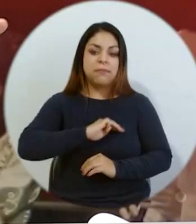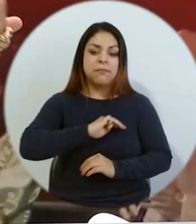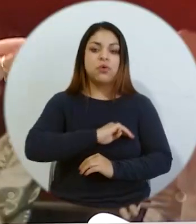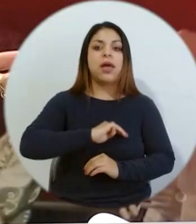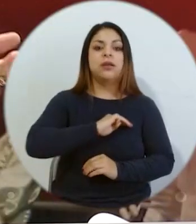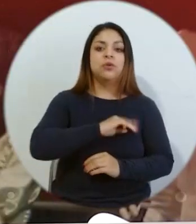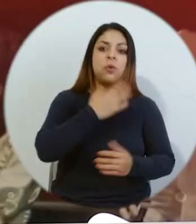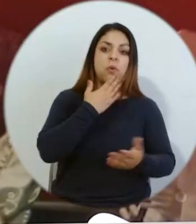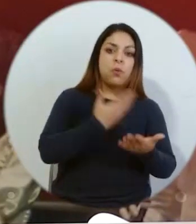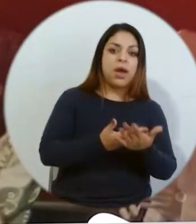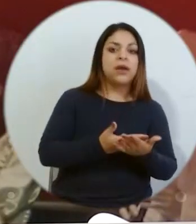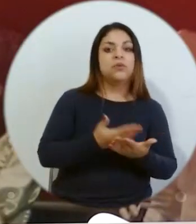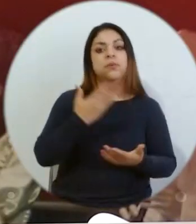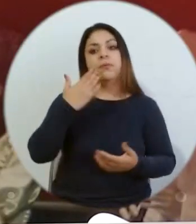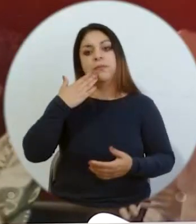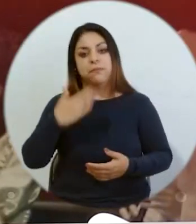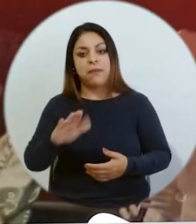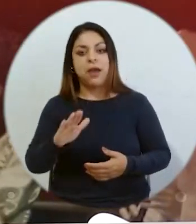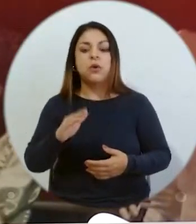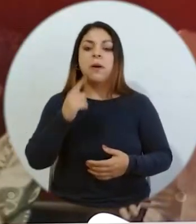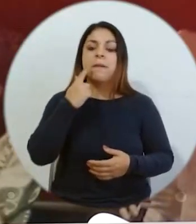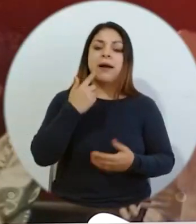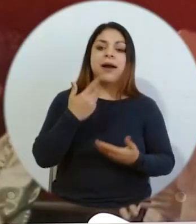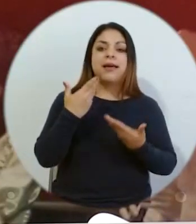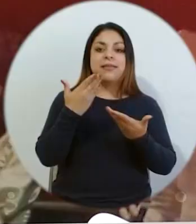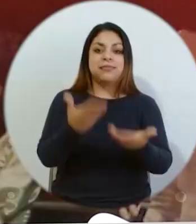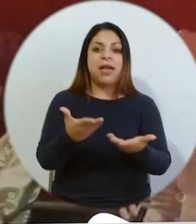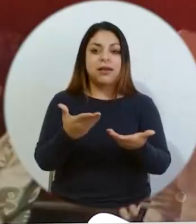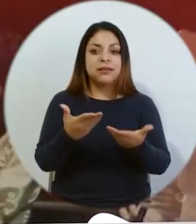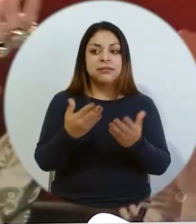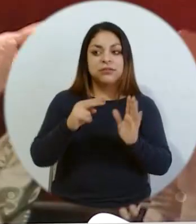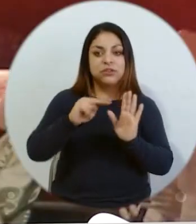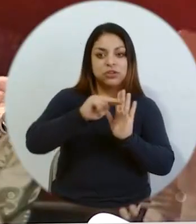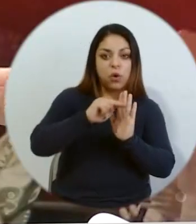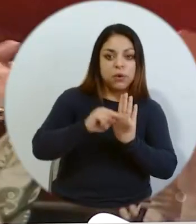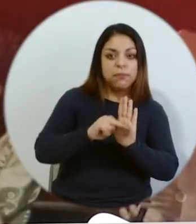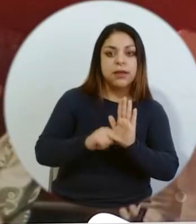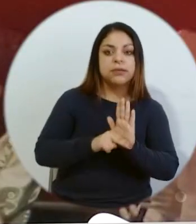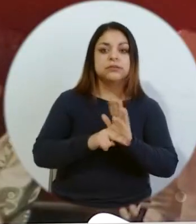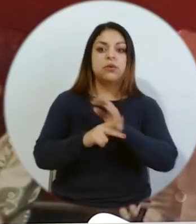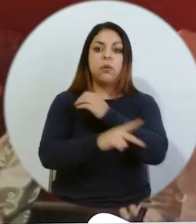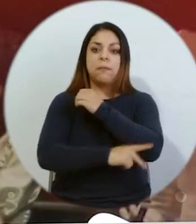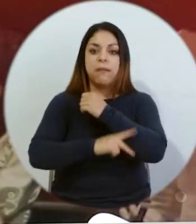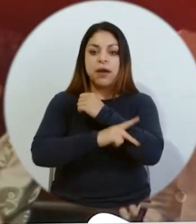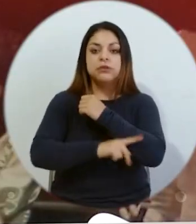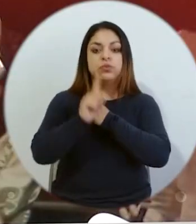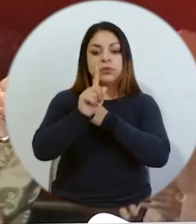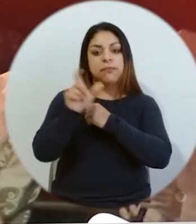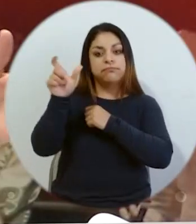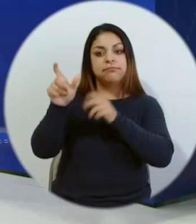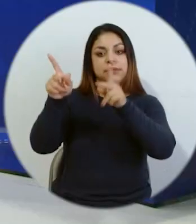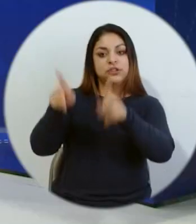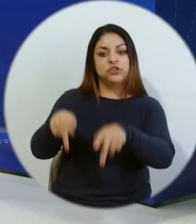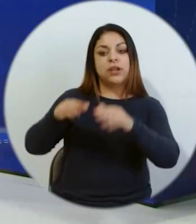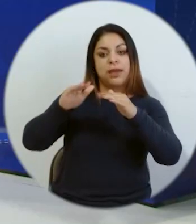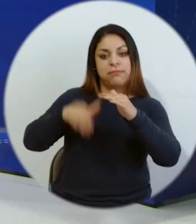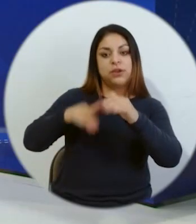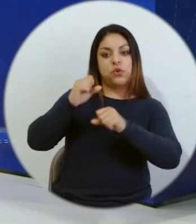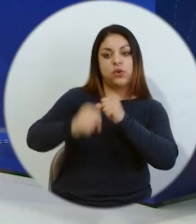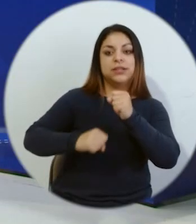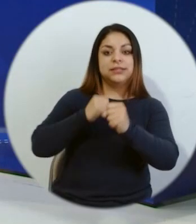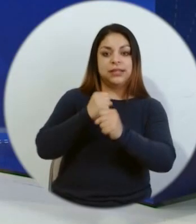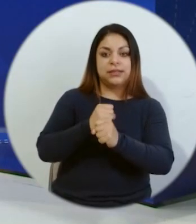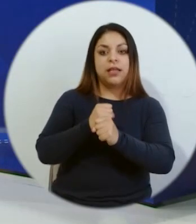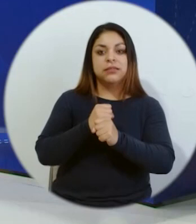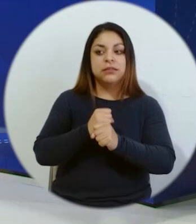moral, lo que es bueno, lo que es malo, para reinterpretarle las normas y las reglas de un país a una persona menor de edad en su